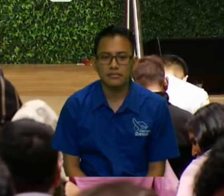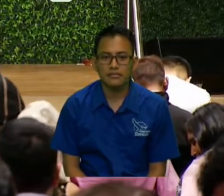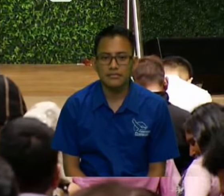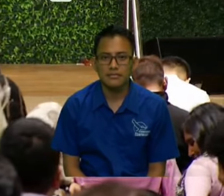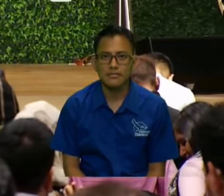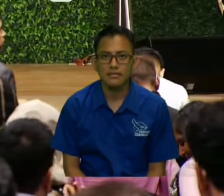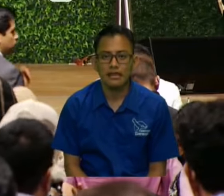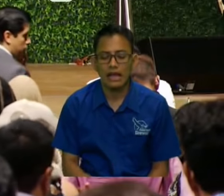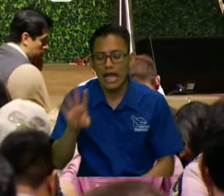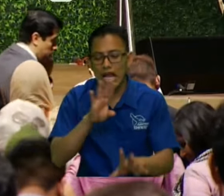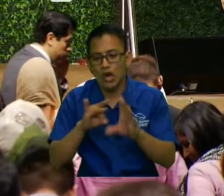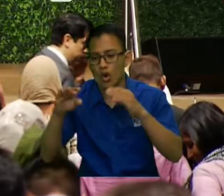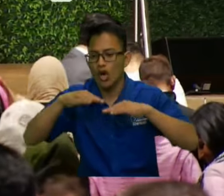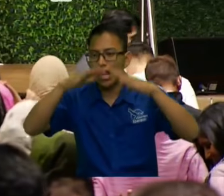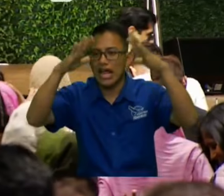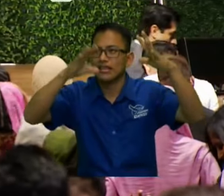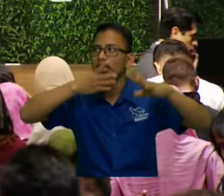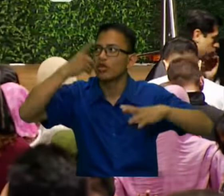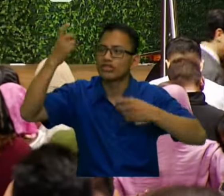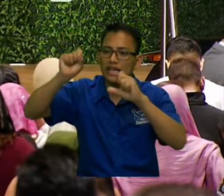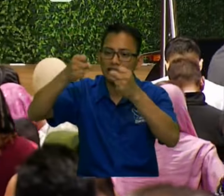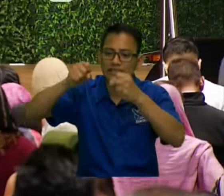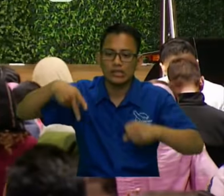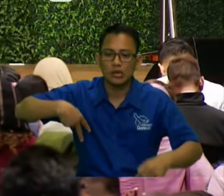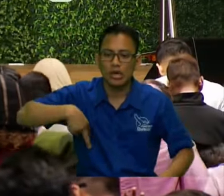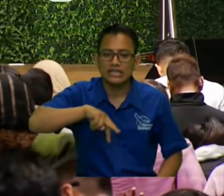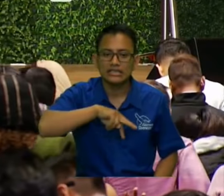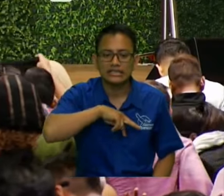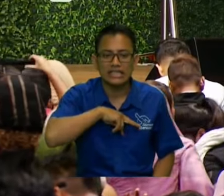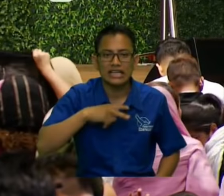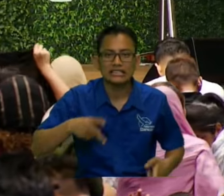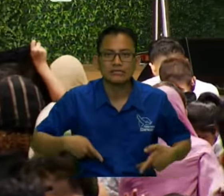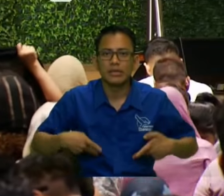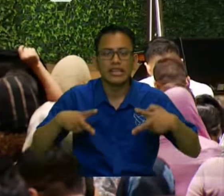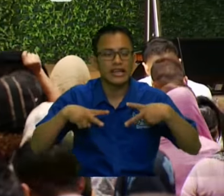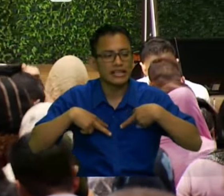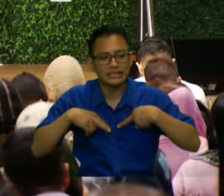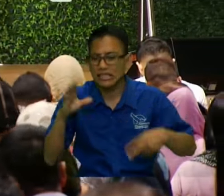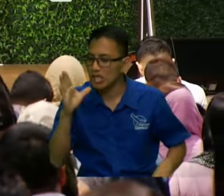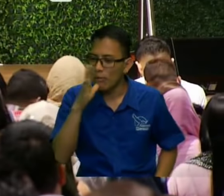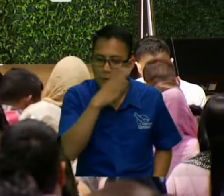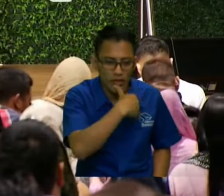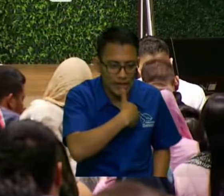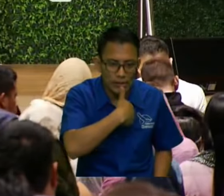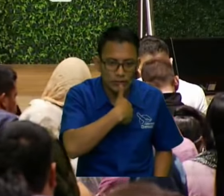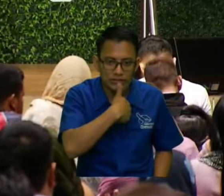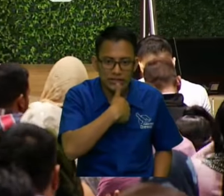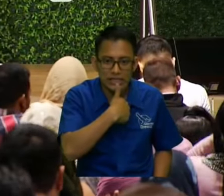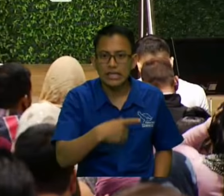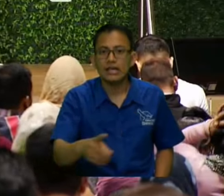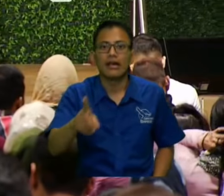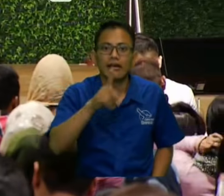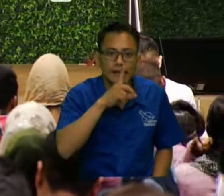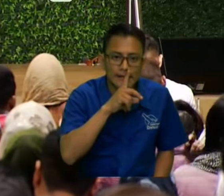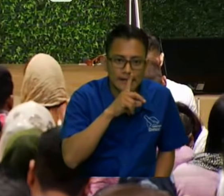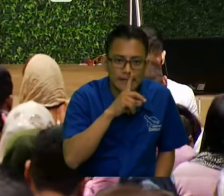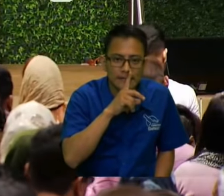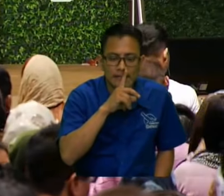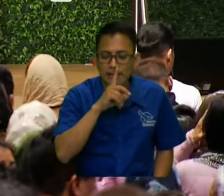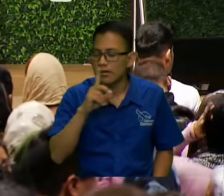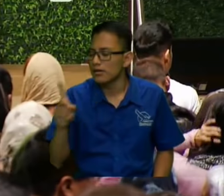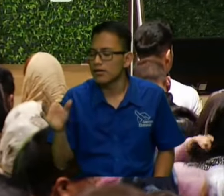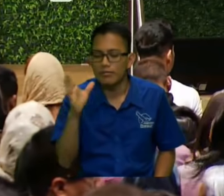glorioso Dios ha hecho en nuestra vida. Y no podemos callar, no